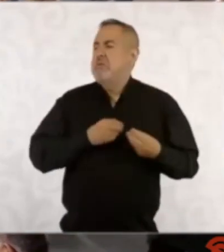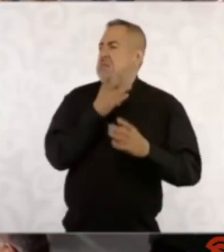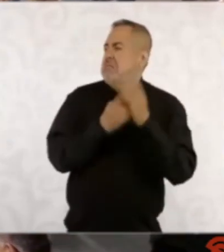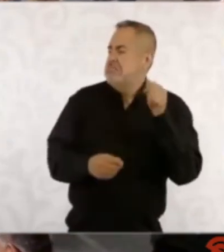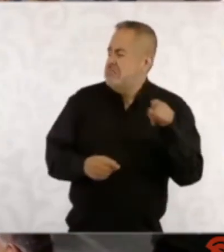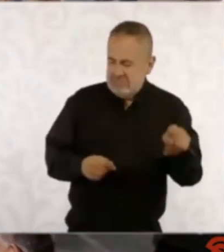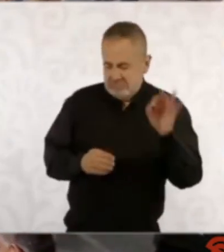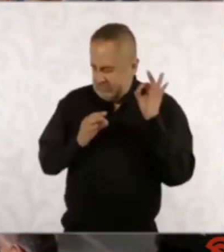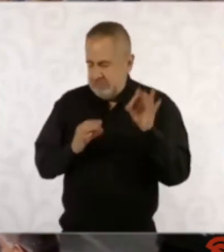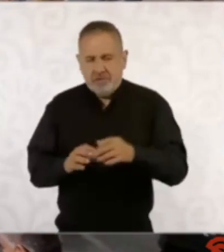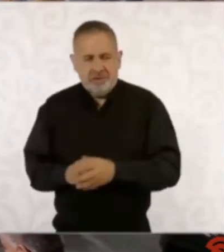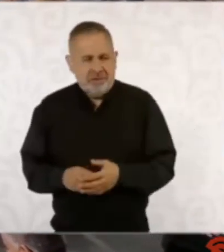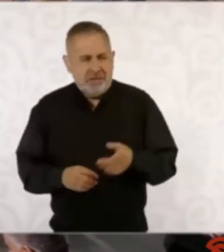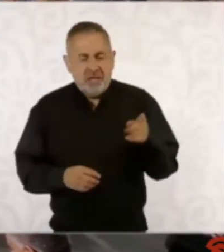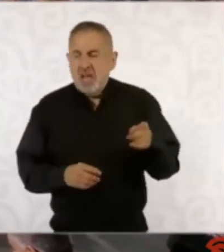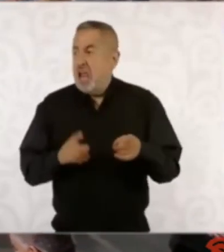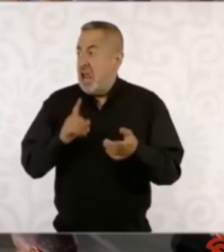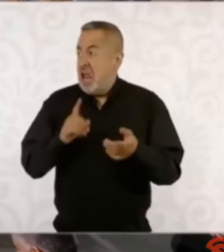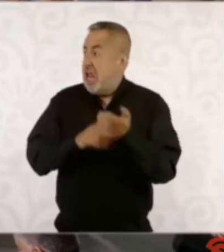había pues sufrido un